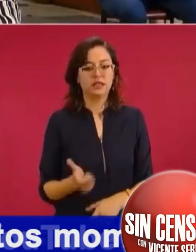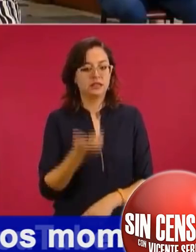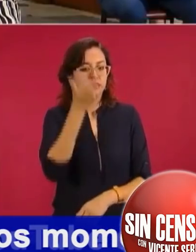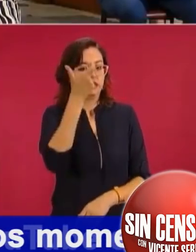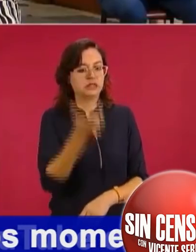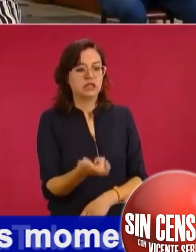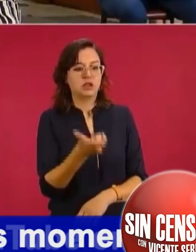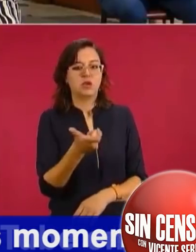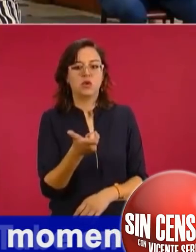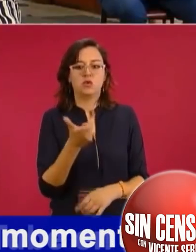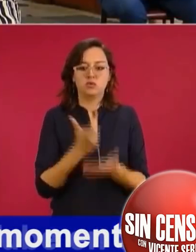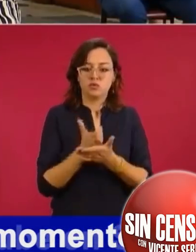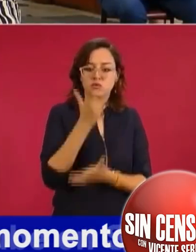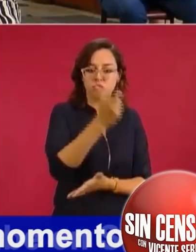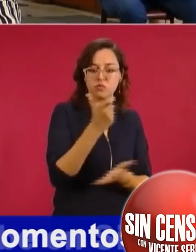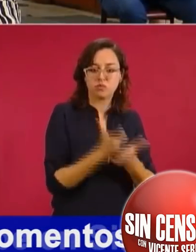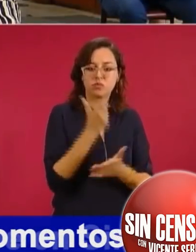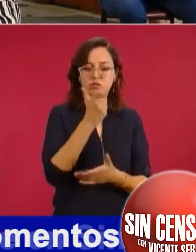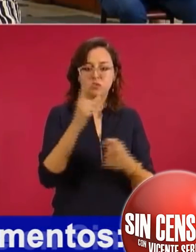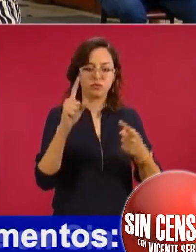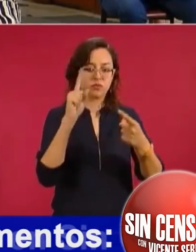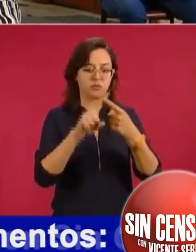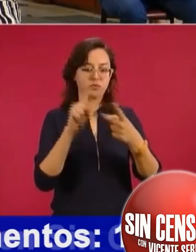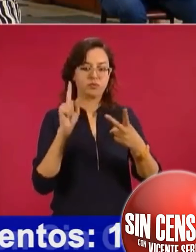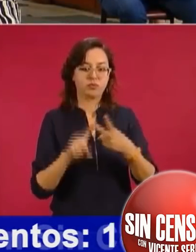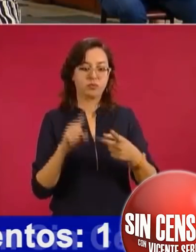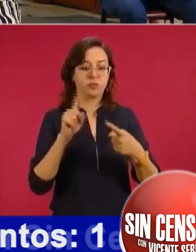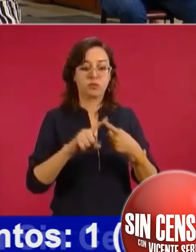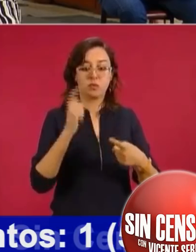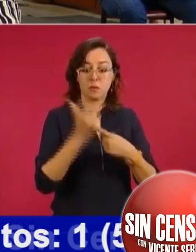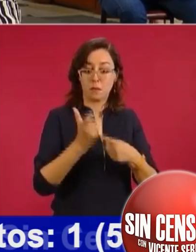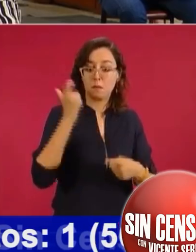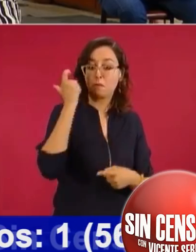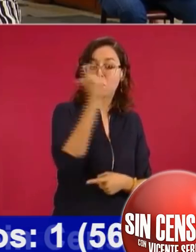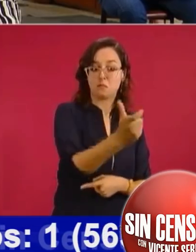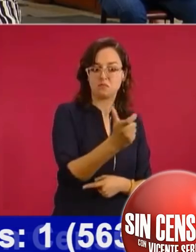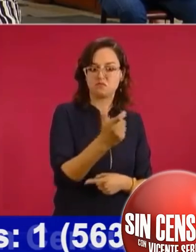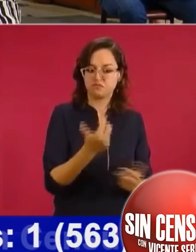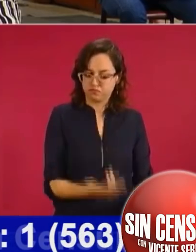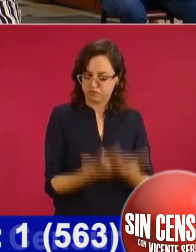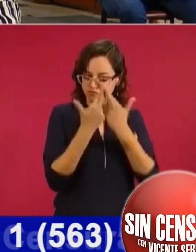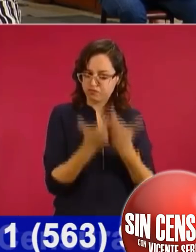cosas. Una, hay que pagarles bien para que no roben.